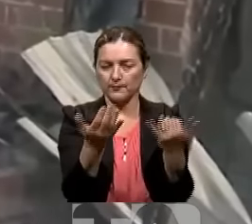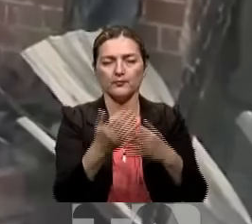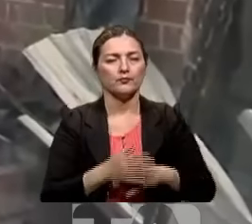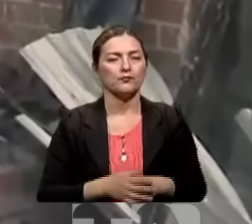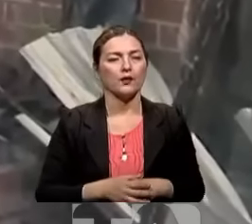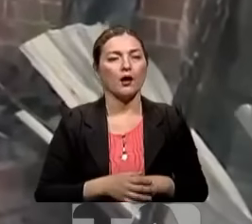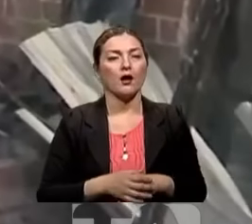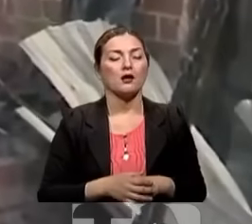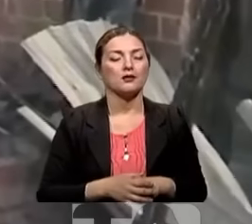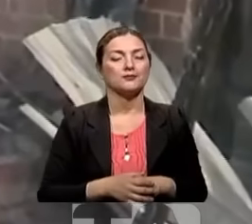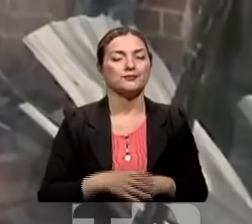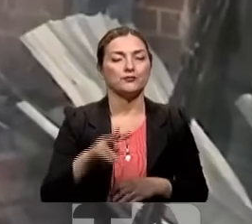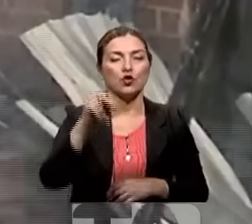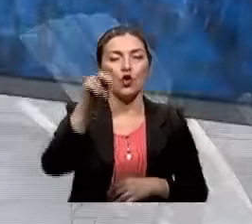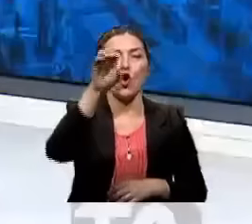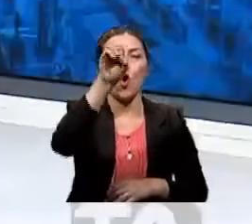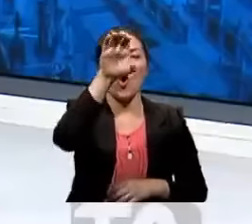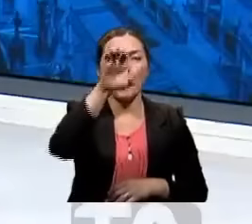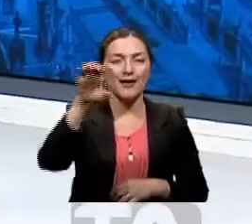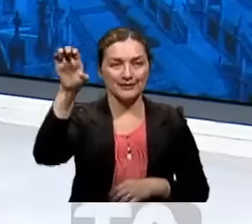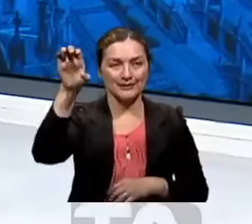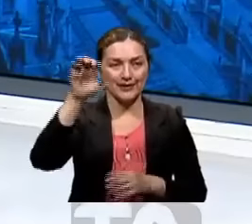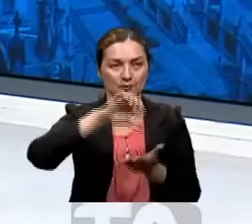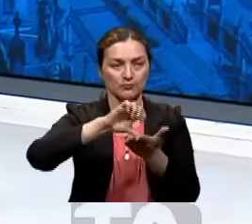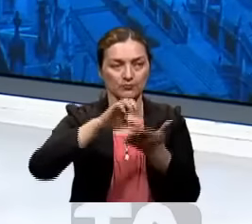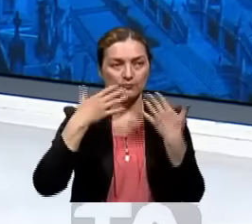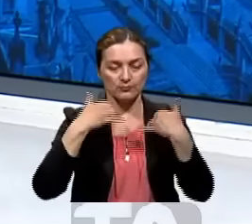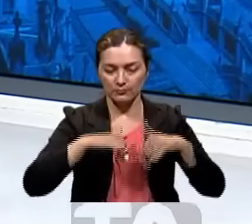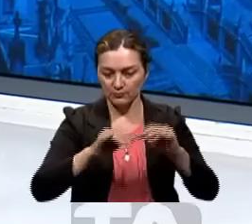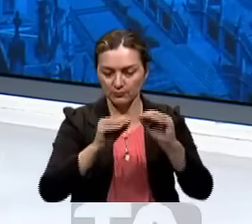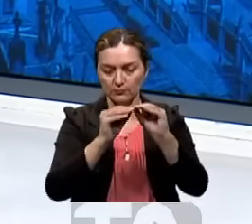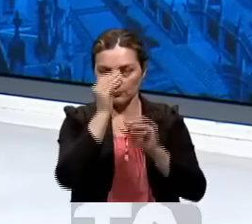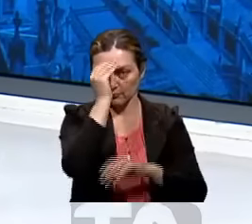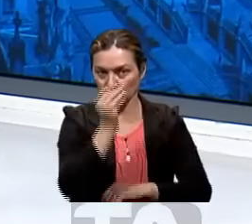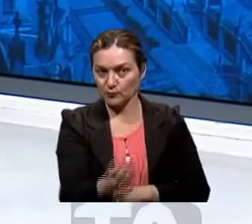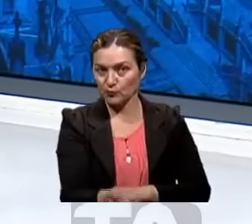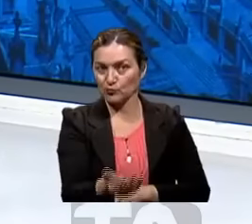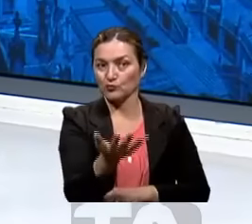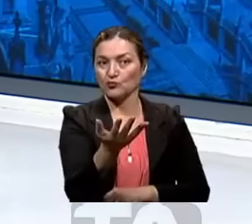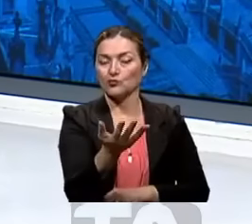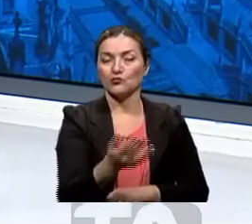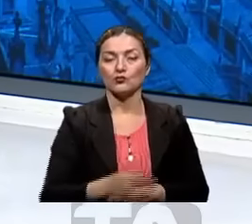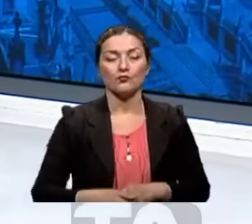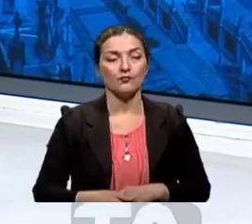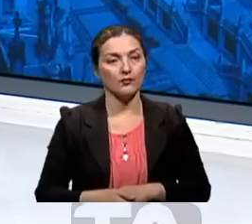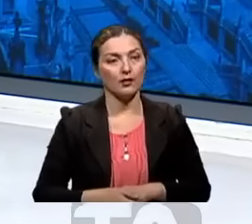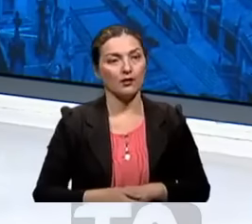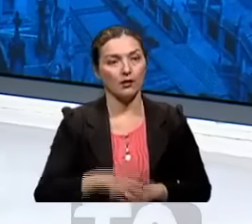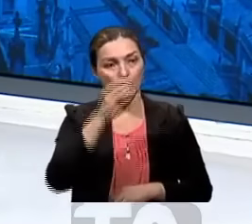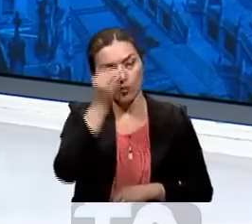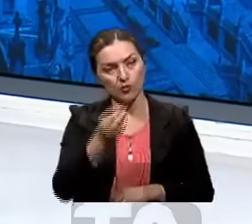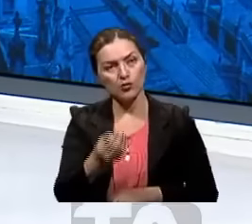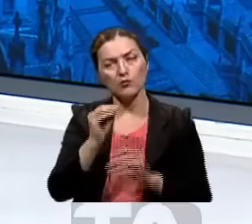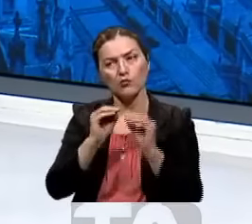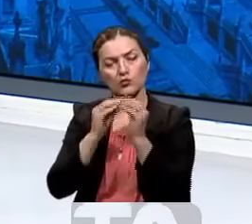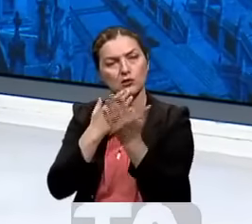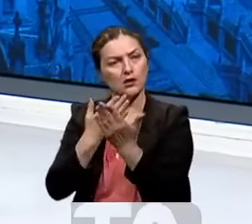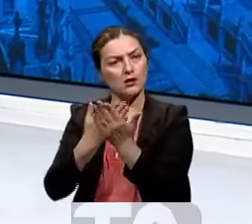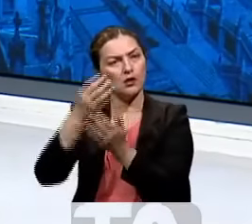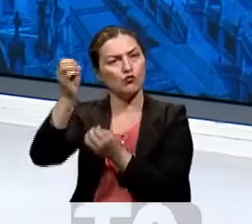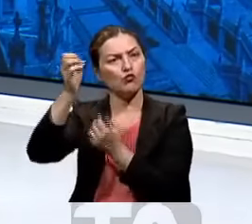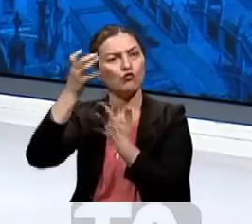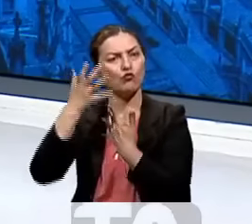el noroeste de la ciudad de Guayaquil. Regresamos con ustedes a Estudio con Más. Muy buenos días. Buenos días, Ricardo. Muchas gracias por ese